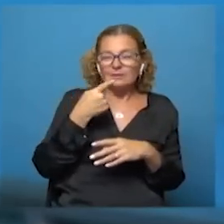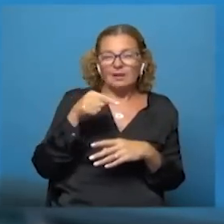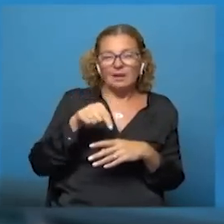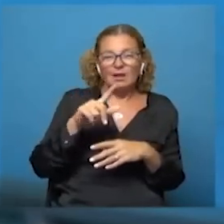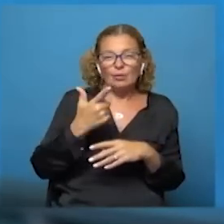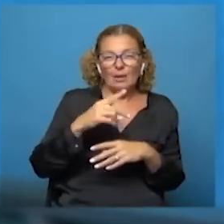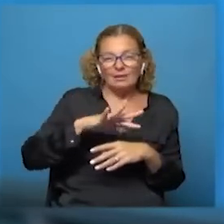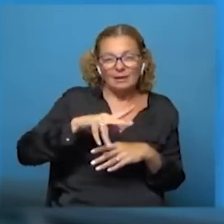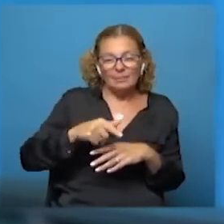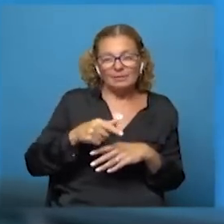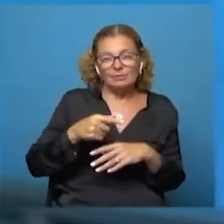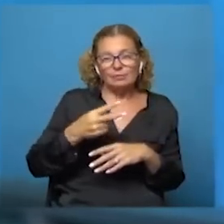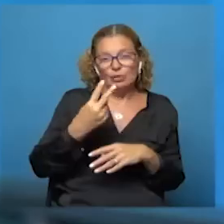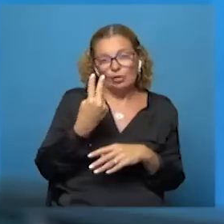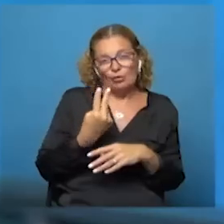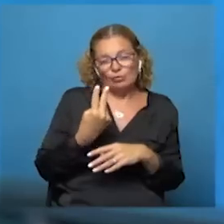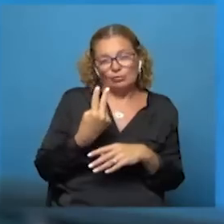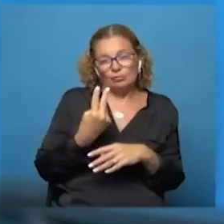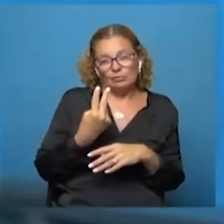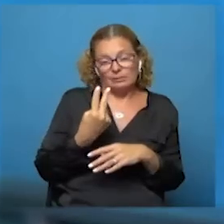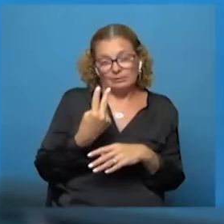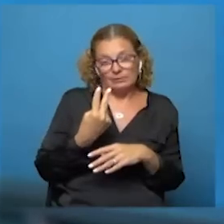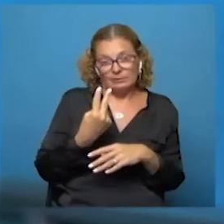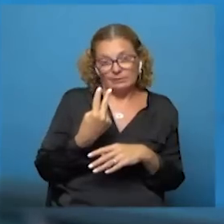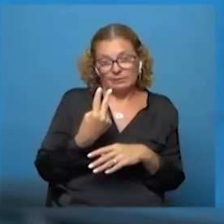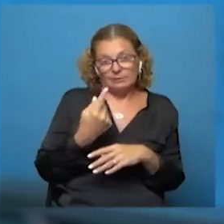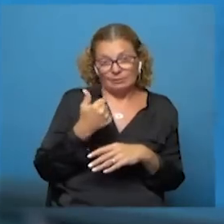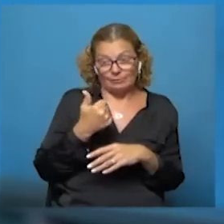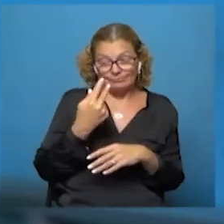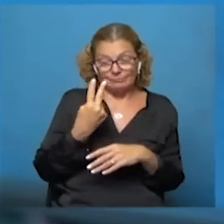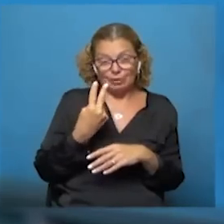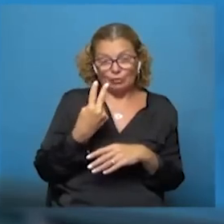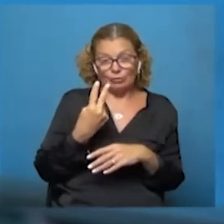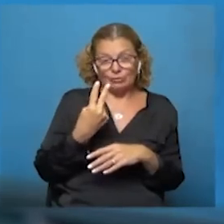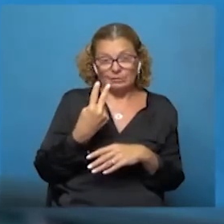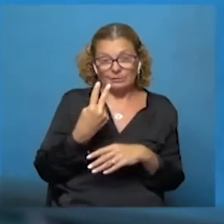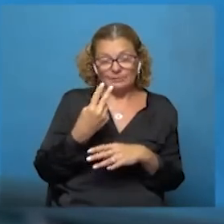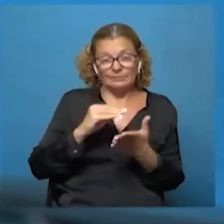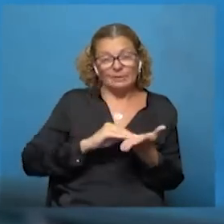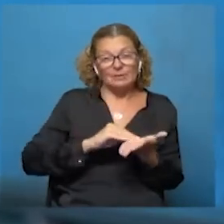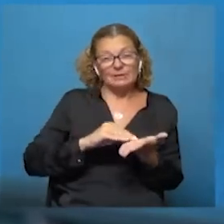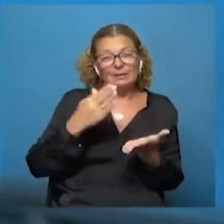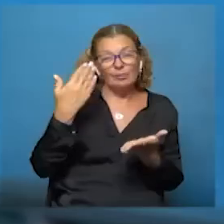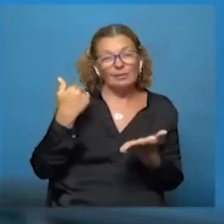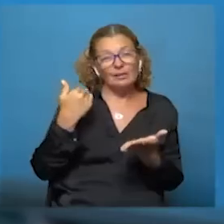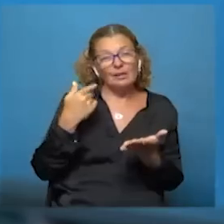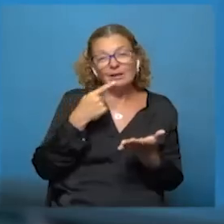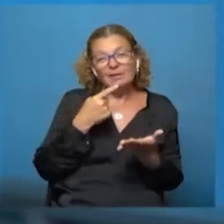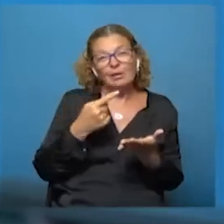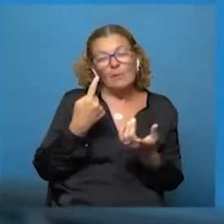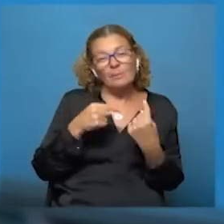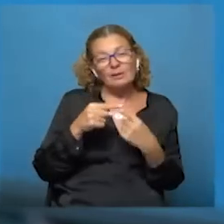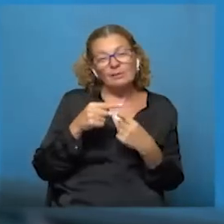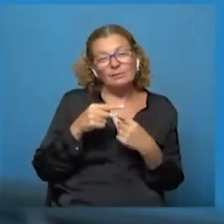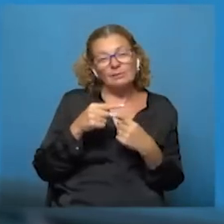acá No hay rapiñas digo no tuviste dos en la verdad había andado volando le digo tuviste dos en la administración pasado pues y le digo pero